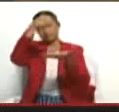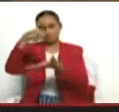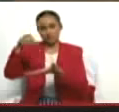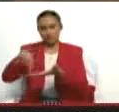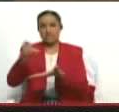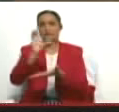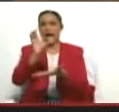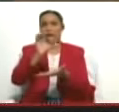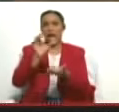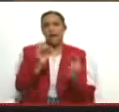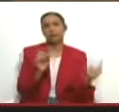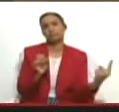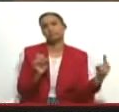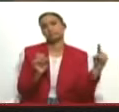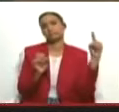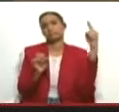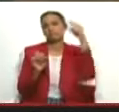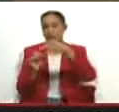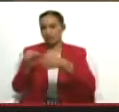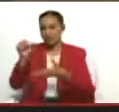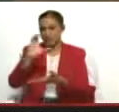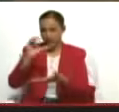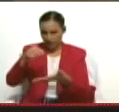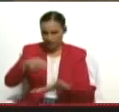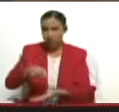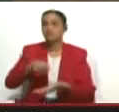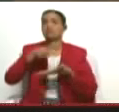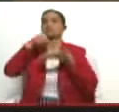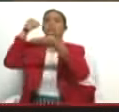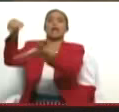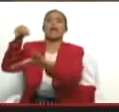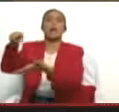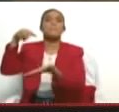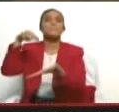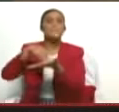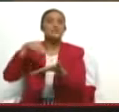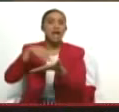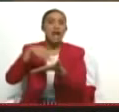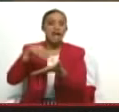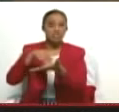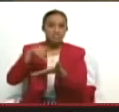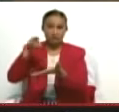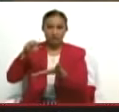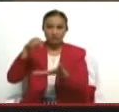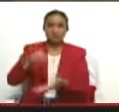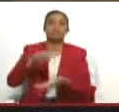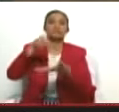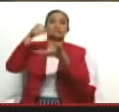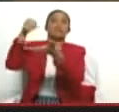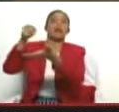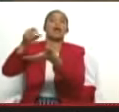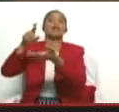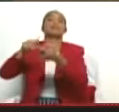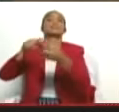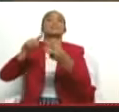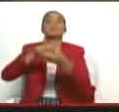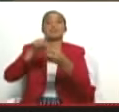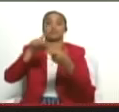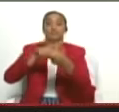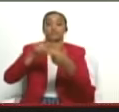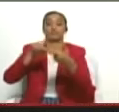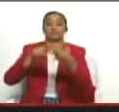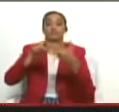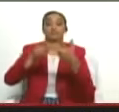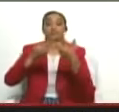Caracas y de Caracas fueron trasladados a higuerote y fueron a parar en zonas aledañas de guárico igual